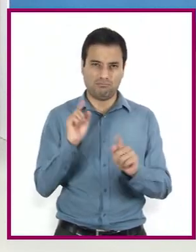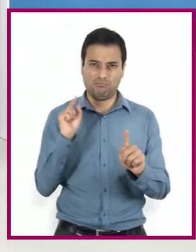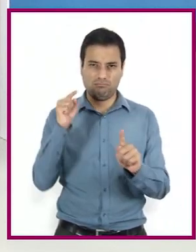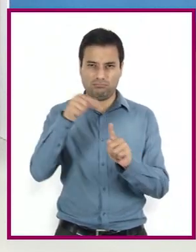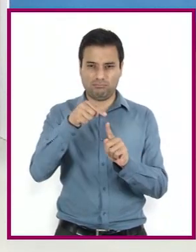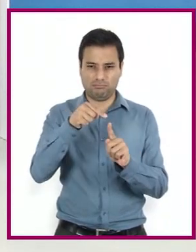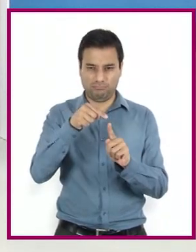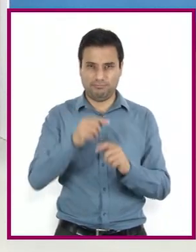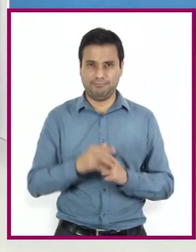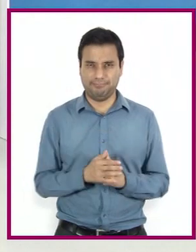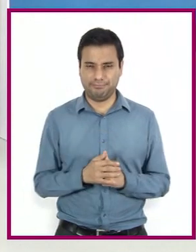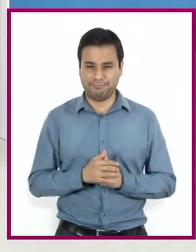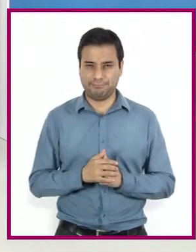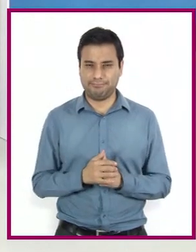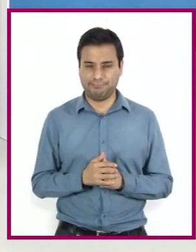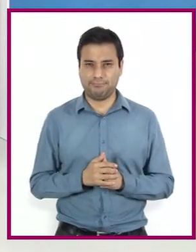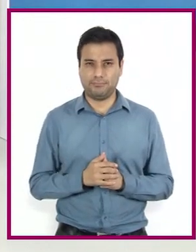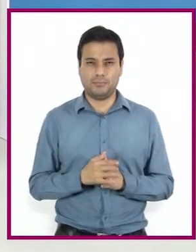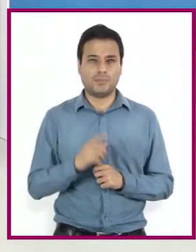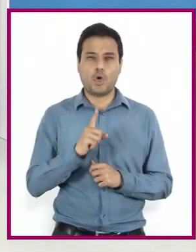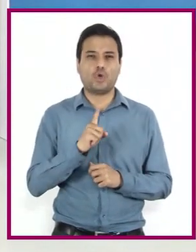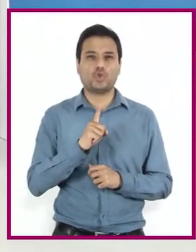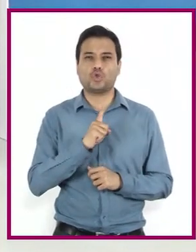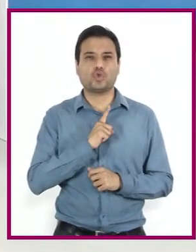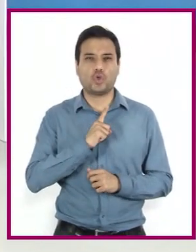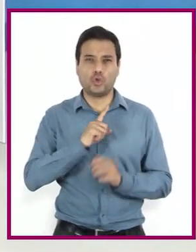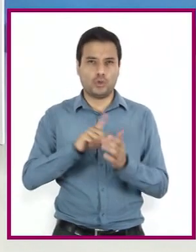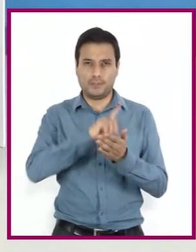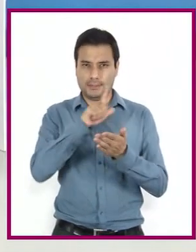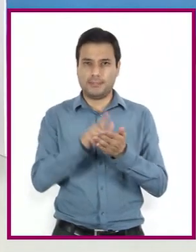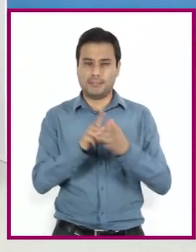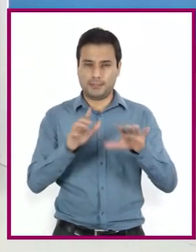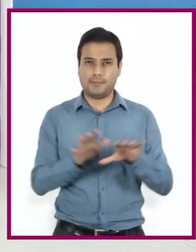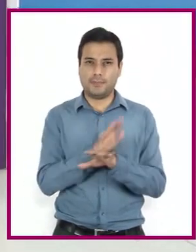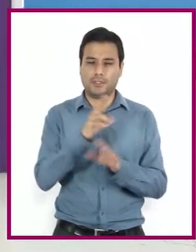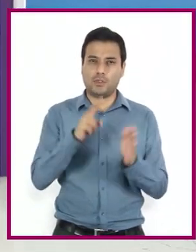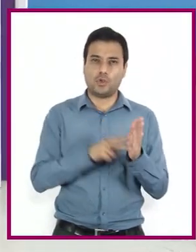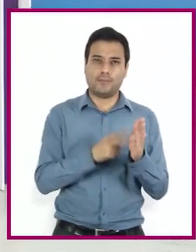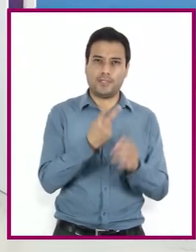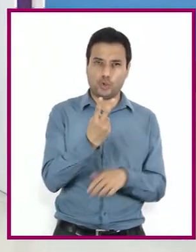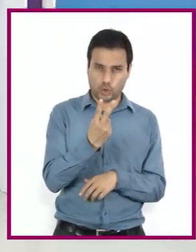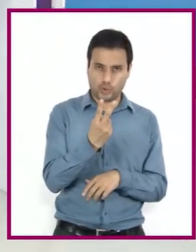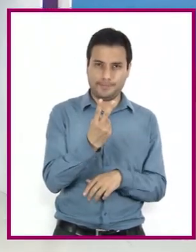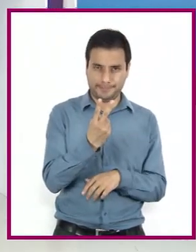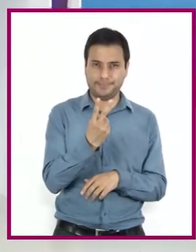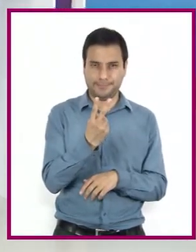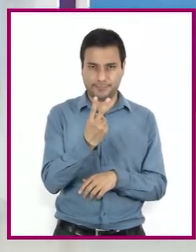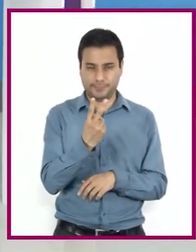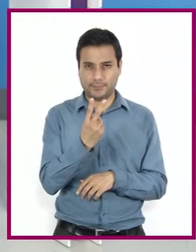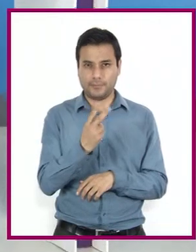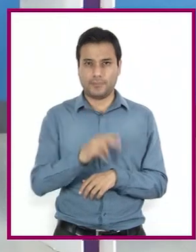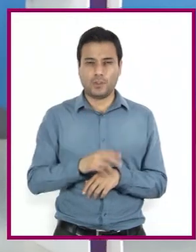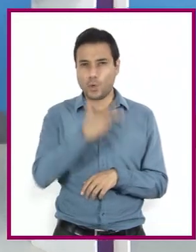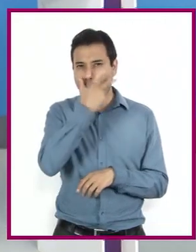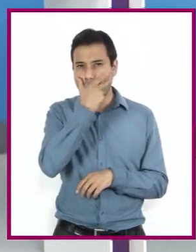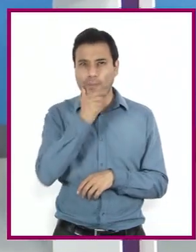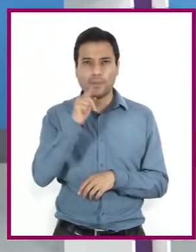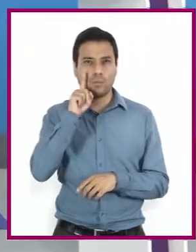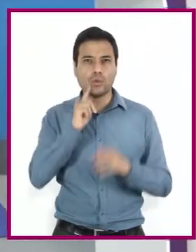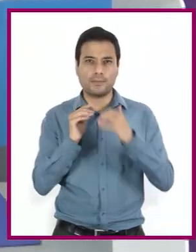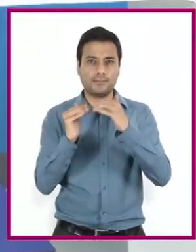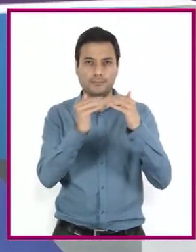aspectos puntuales y requirieron solo modificaciones legales. La del 2002 para establecer cuotas de género en